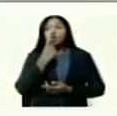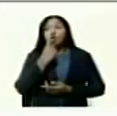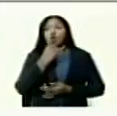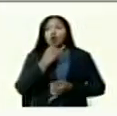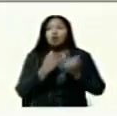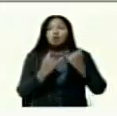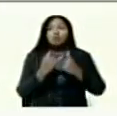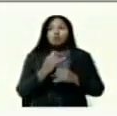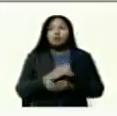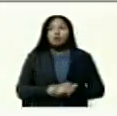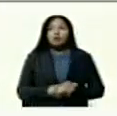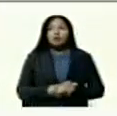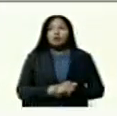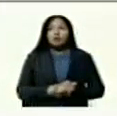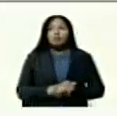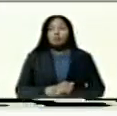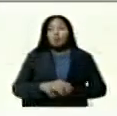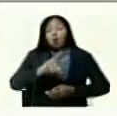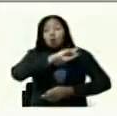la intensidad